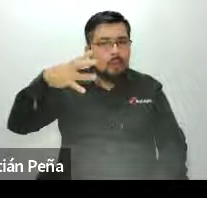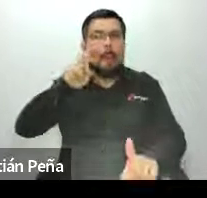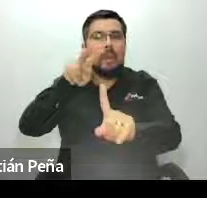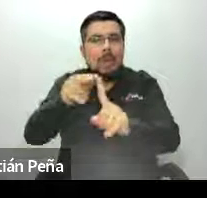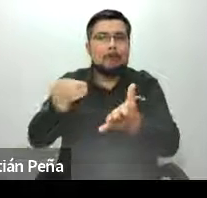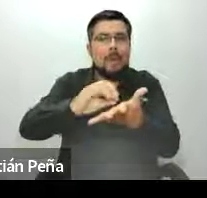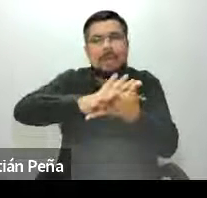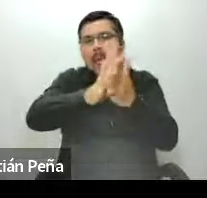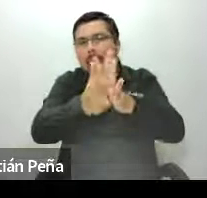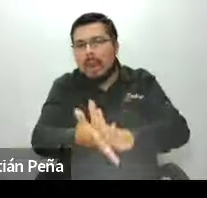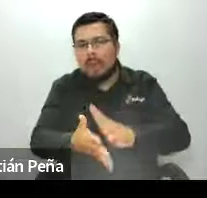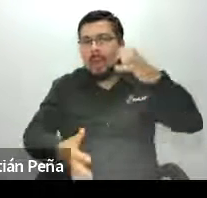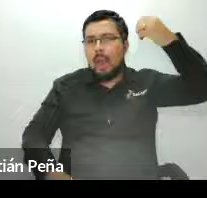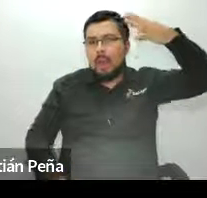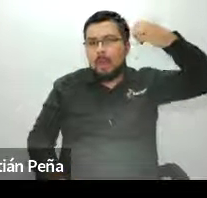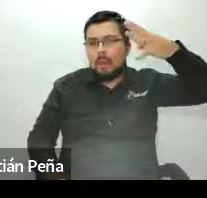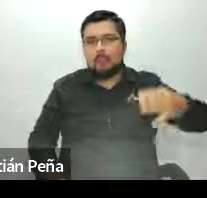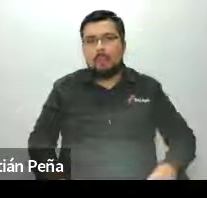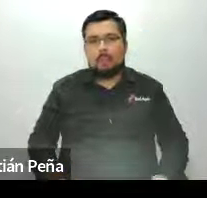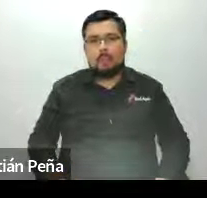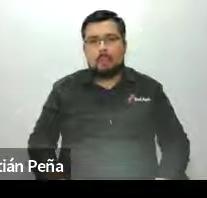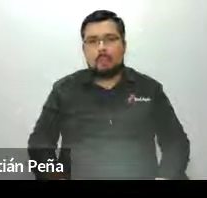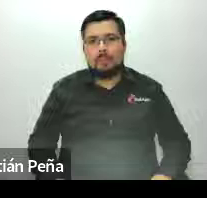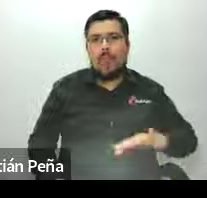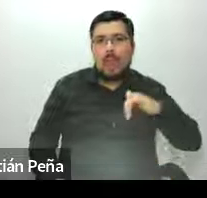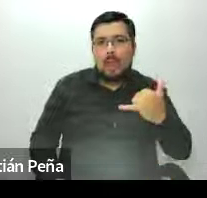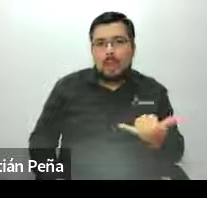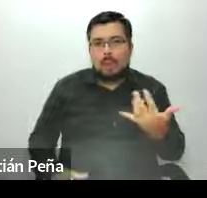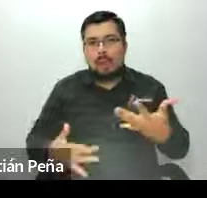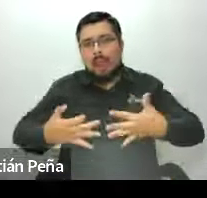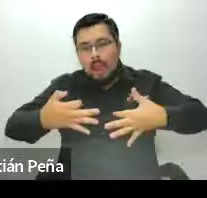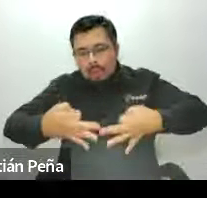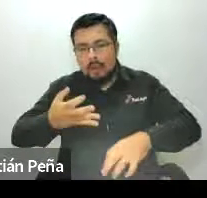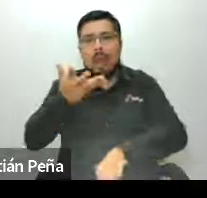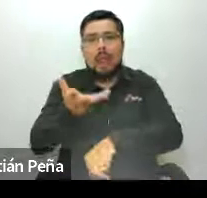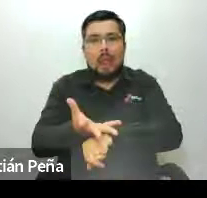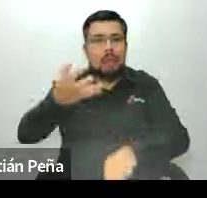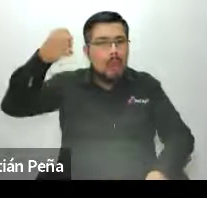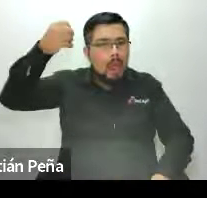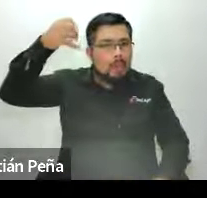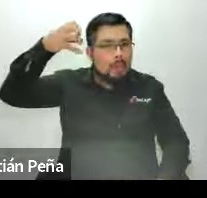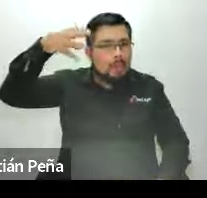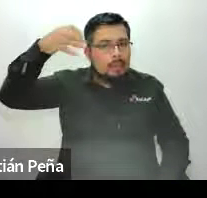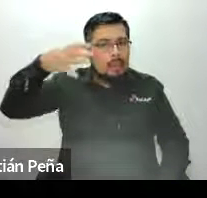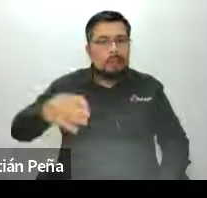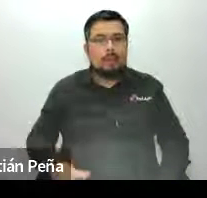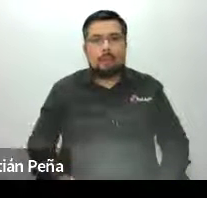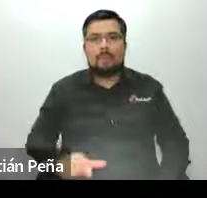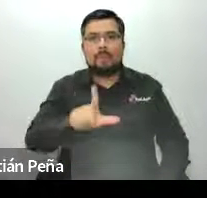al aprendizaje. Y efectivamente hay objetivos de aprendizaje, como la Lili lo explicó, ¿no?